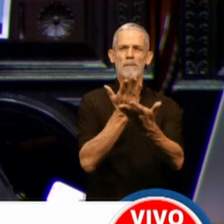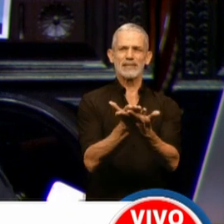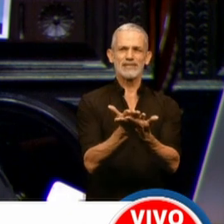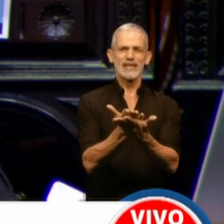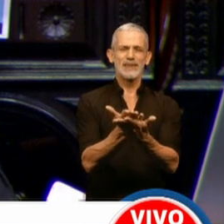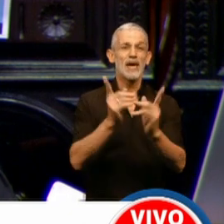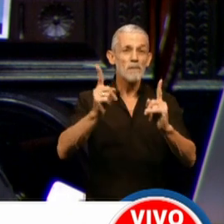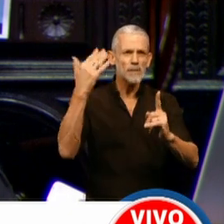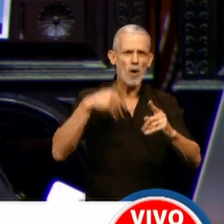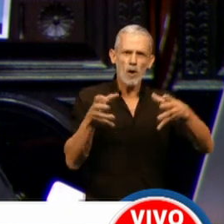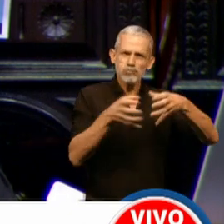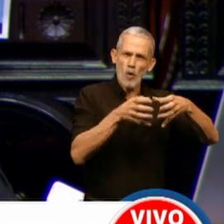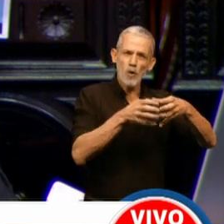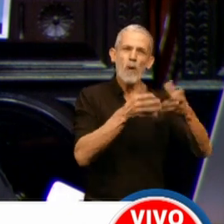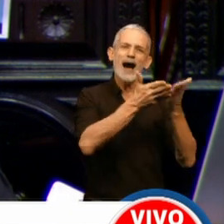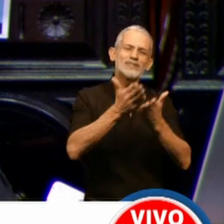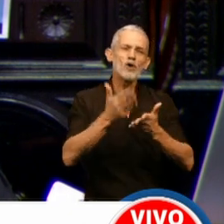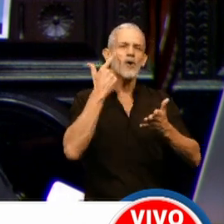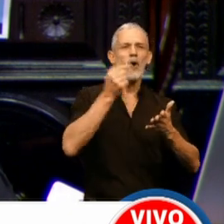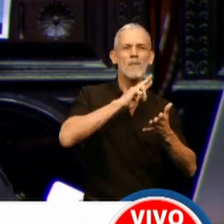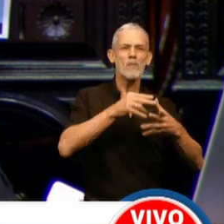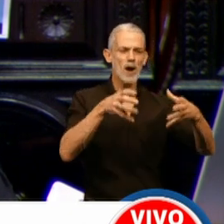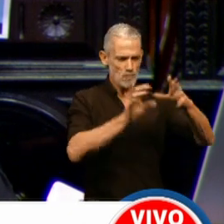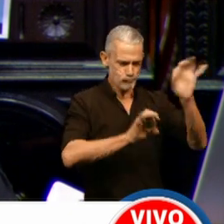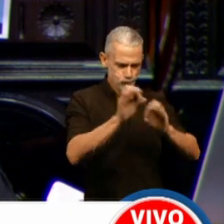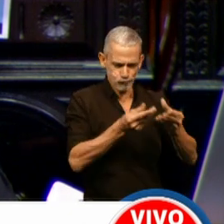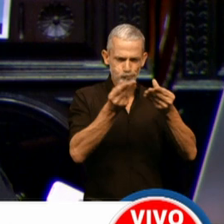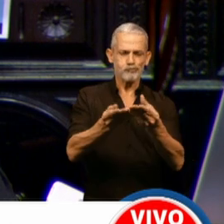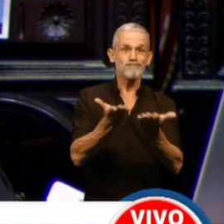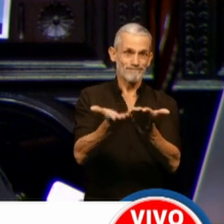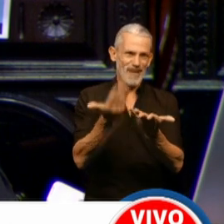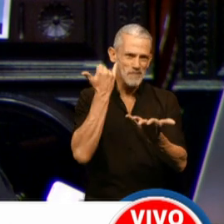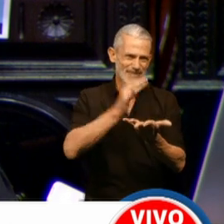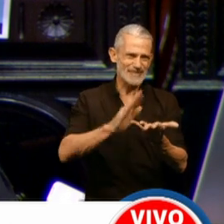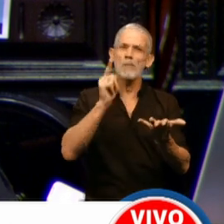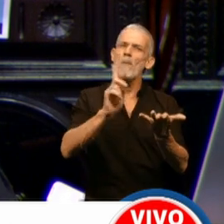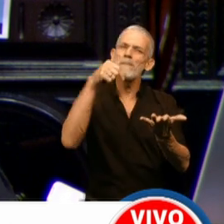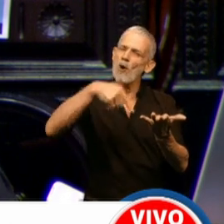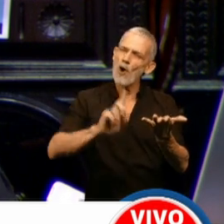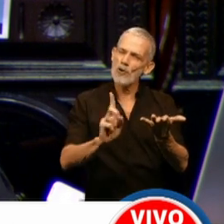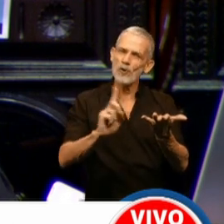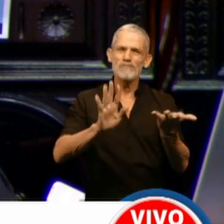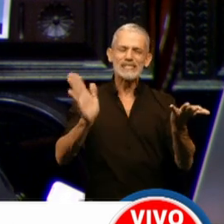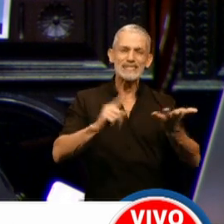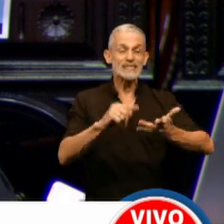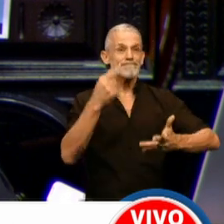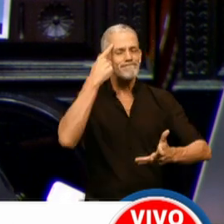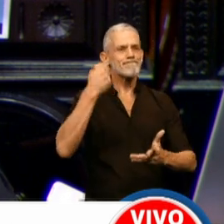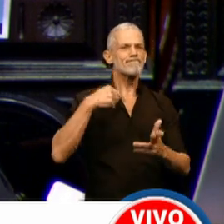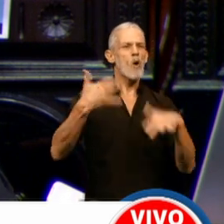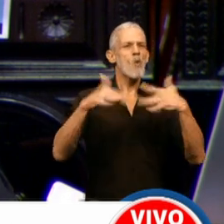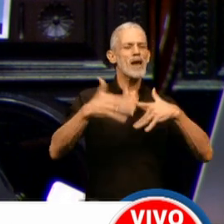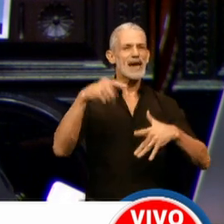despacho con el que trabajó con mi grupo de asesores y asesoras un proyecto en esta línea en este sentido pero entendiendo de la urgencia de la necesidad